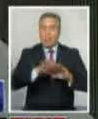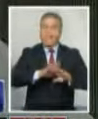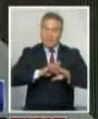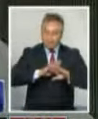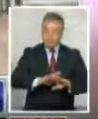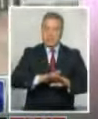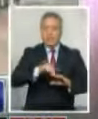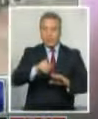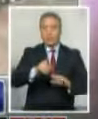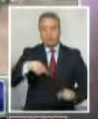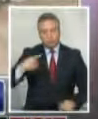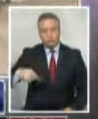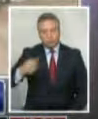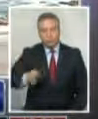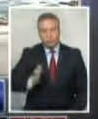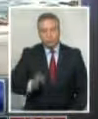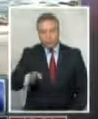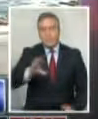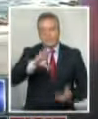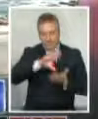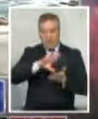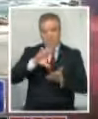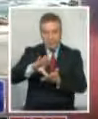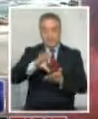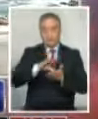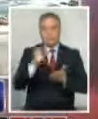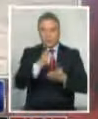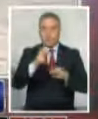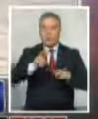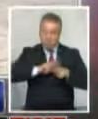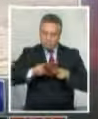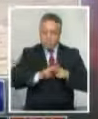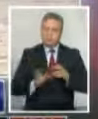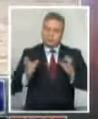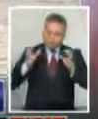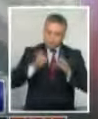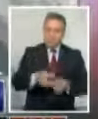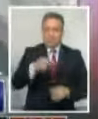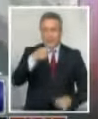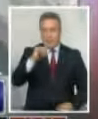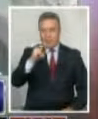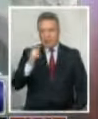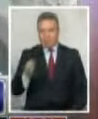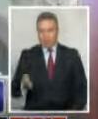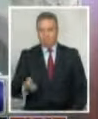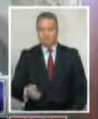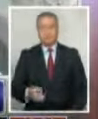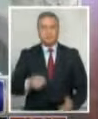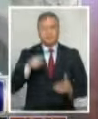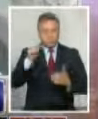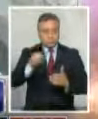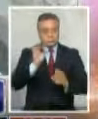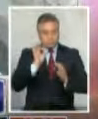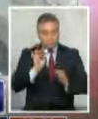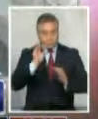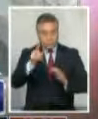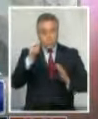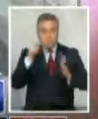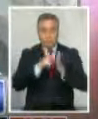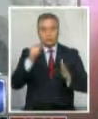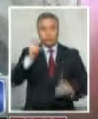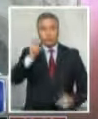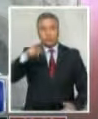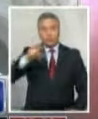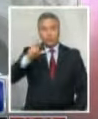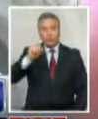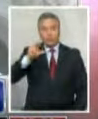que continuamente ambos países hubieran tenido que estar reponiendo este hito. Ahora, la alusión en realidad al punto Concordia que contiene el